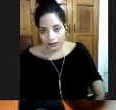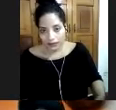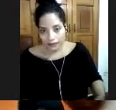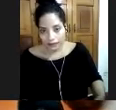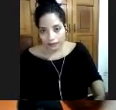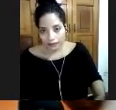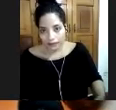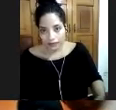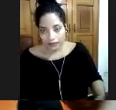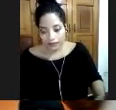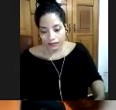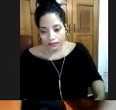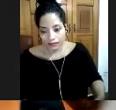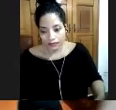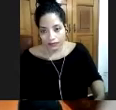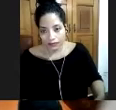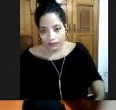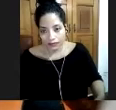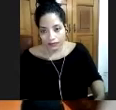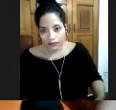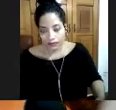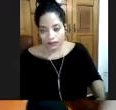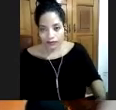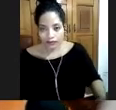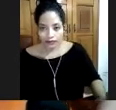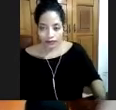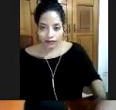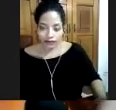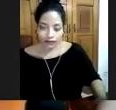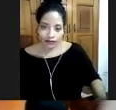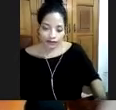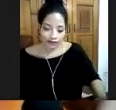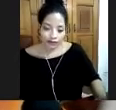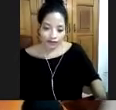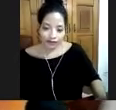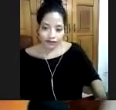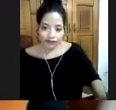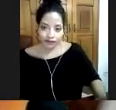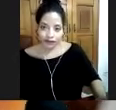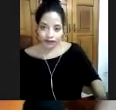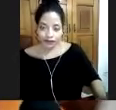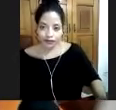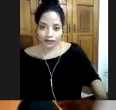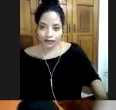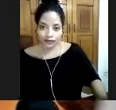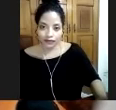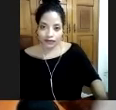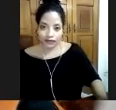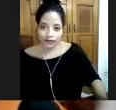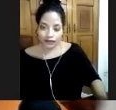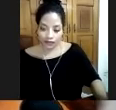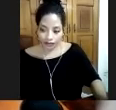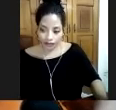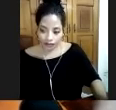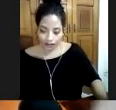internet o comprarse un celular para participar en estas plataformas educativas digitalizadas. Y